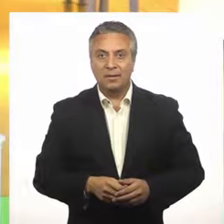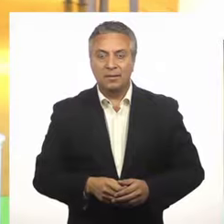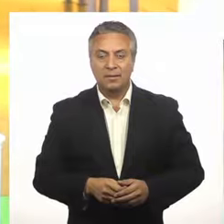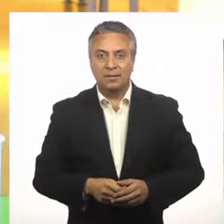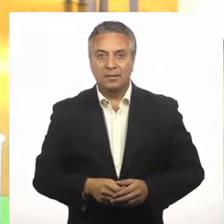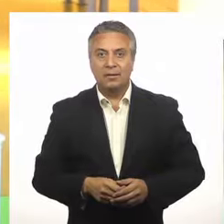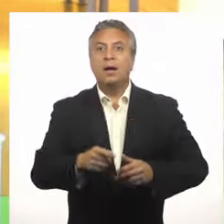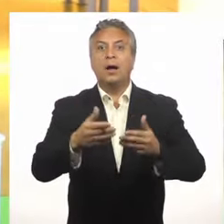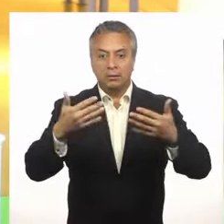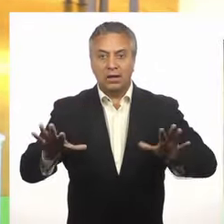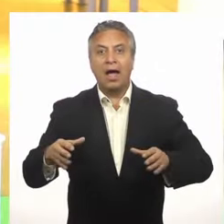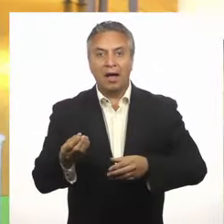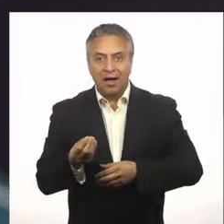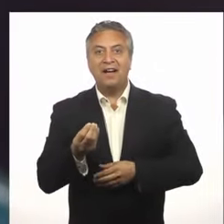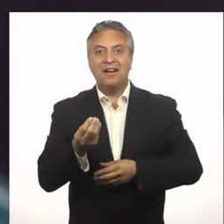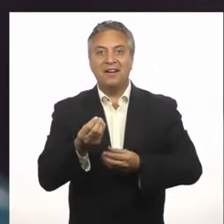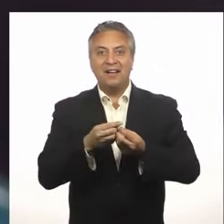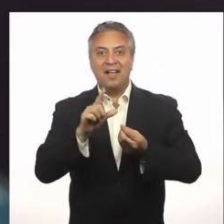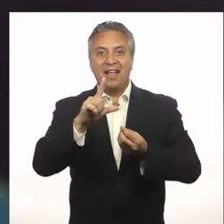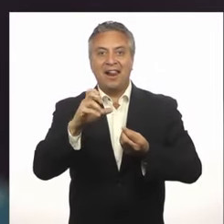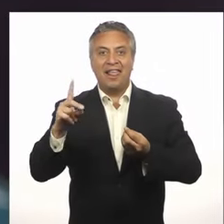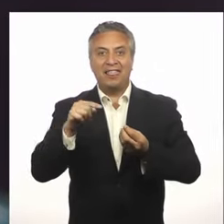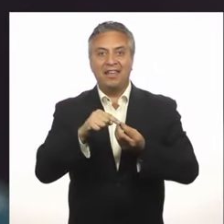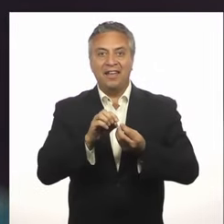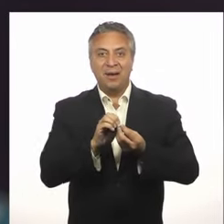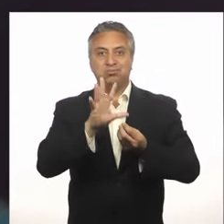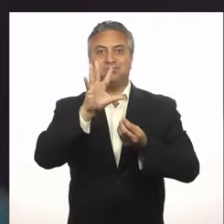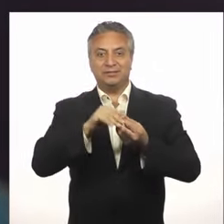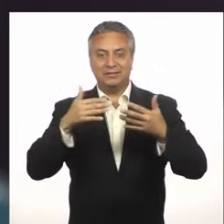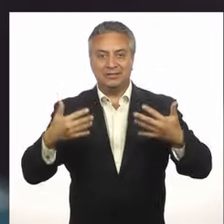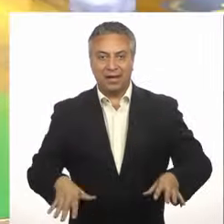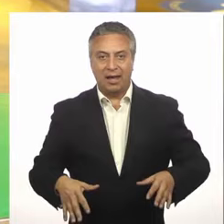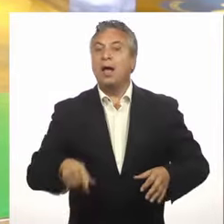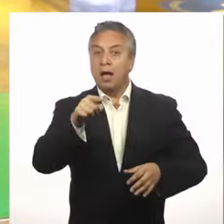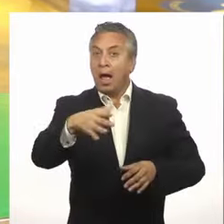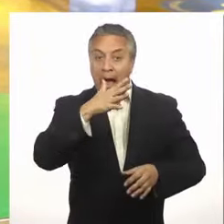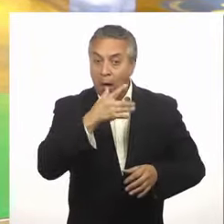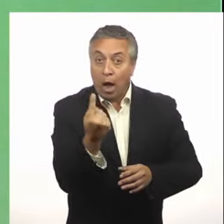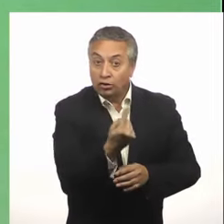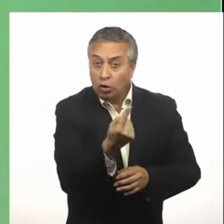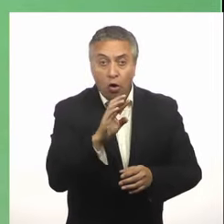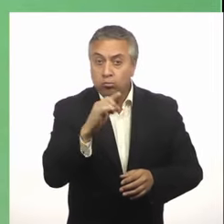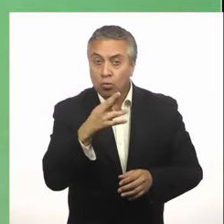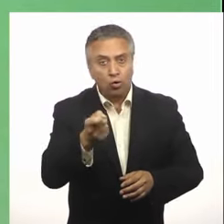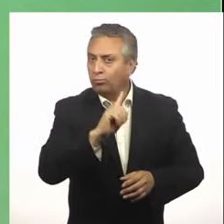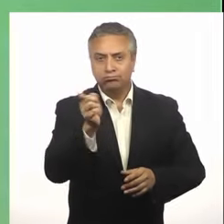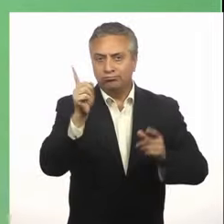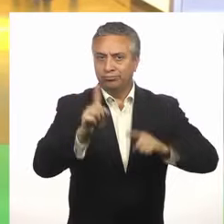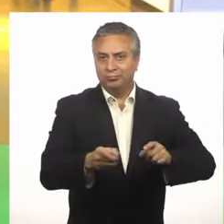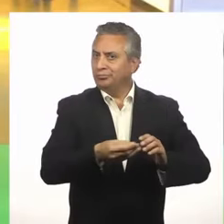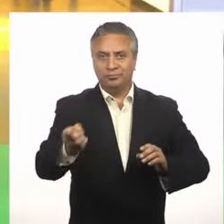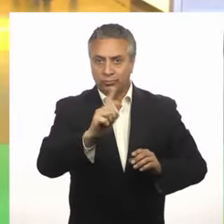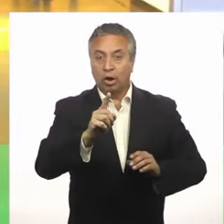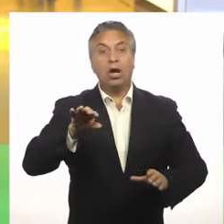Ya se encendió nuestro LED. El agua destilada por sí sola no es capaz de conducir la electricidad, pero sí lo es cuando